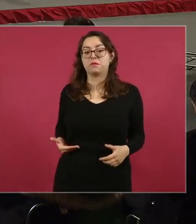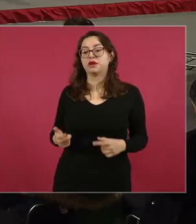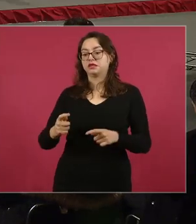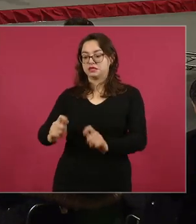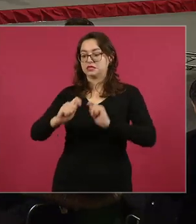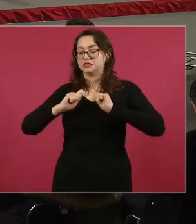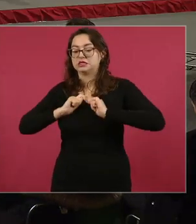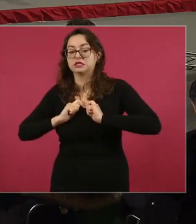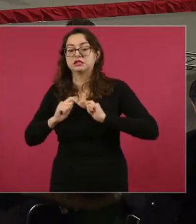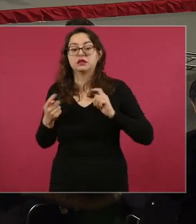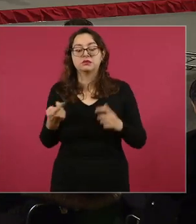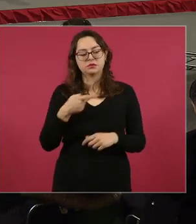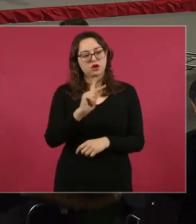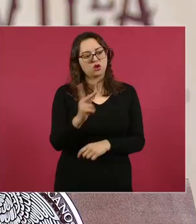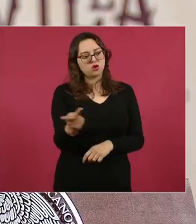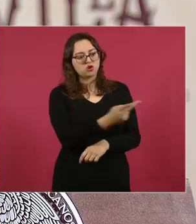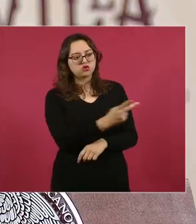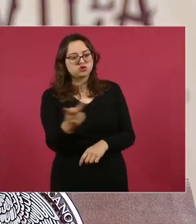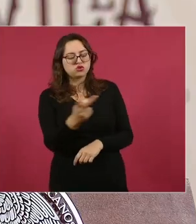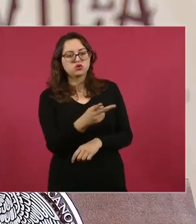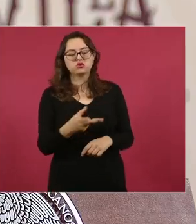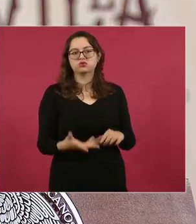al extranjero y a los estados.